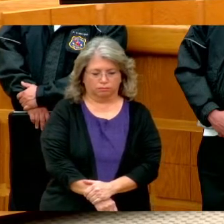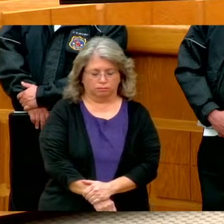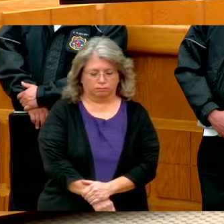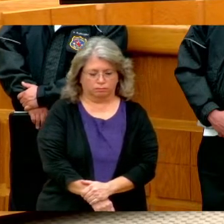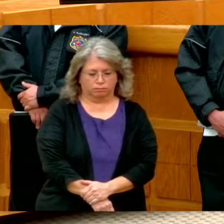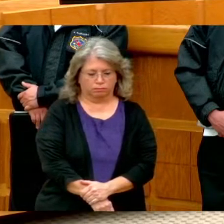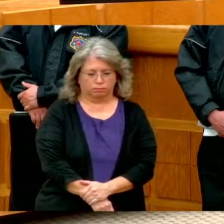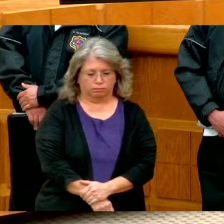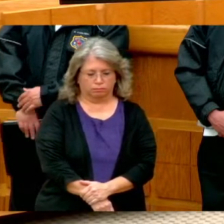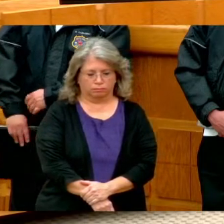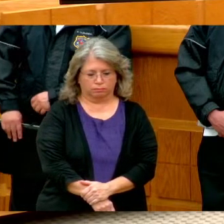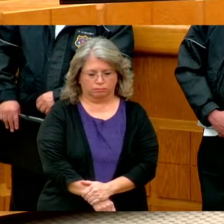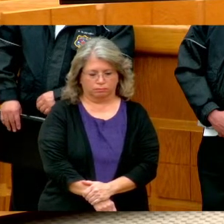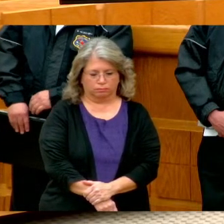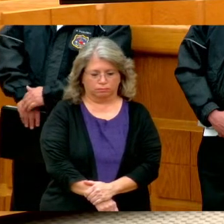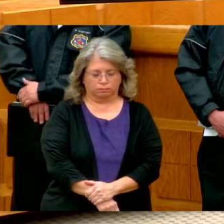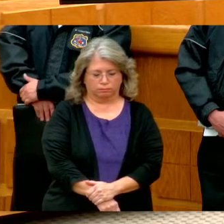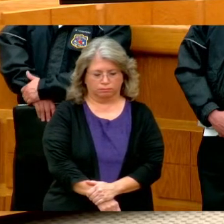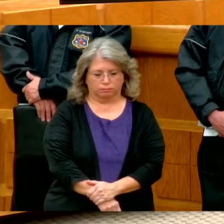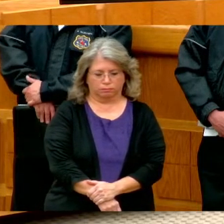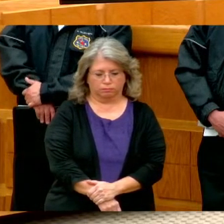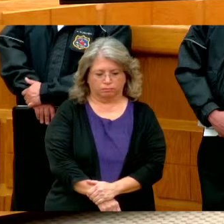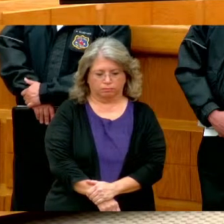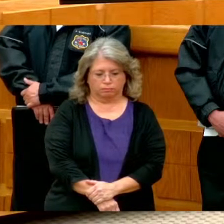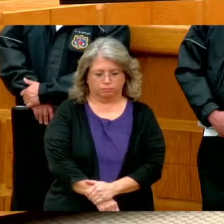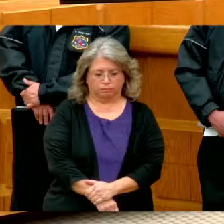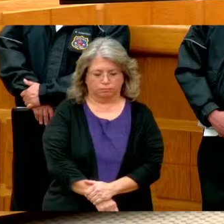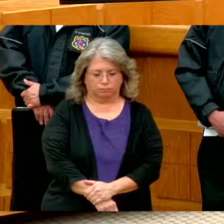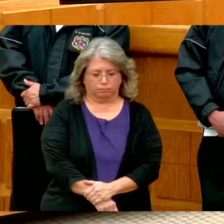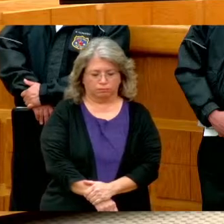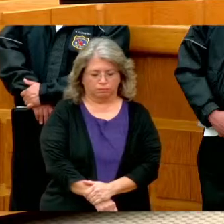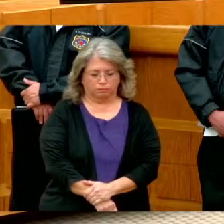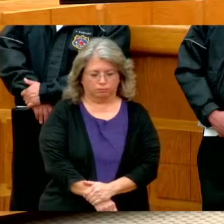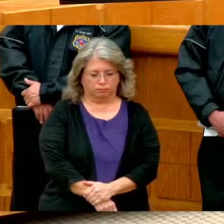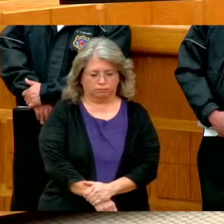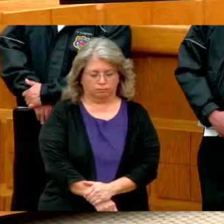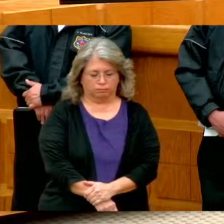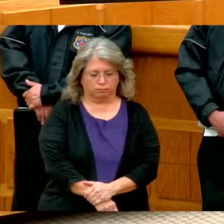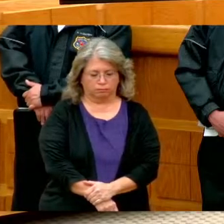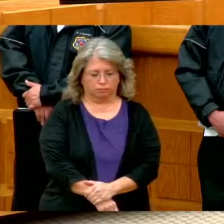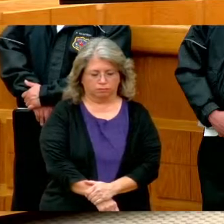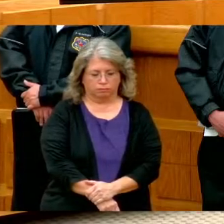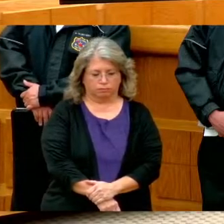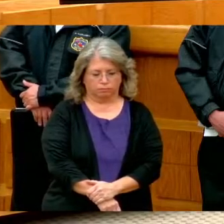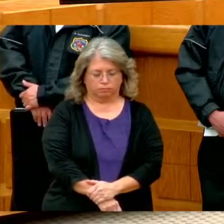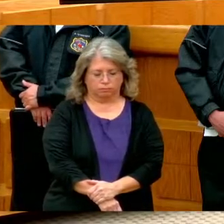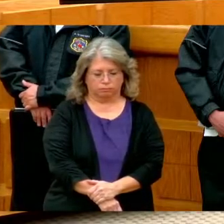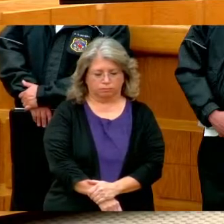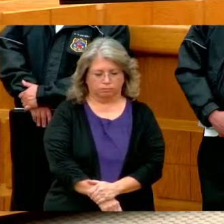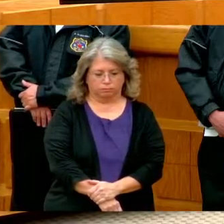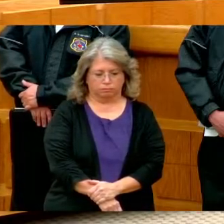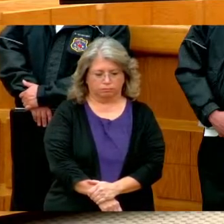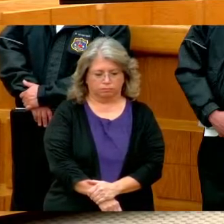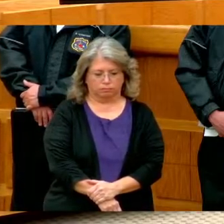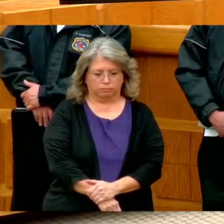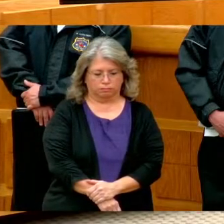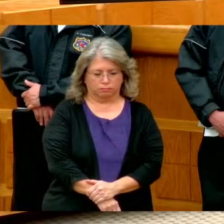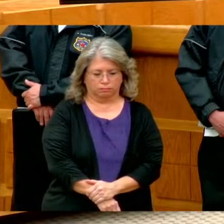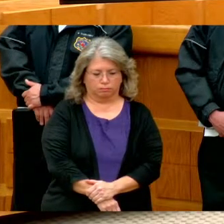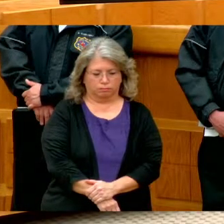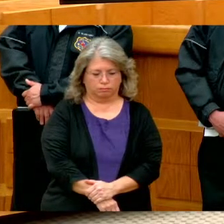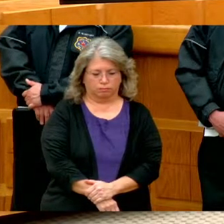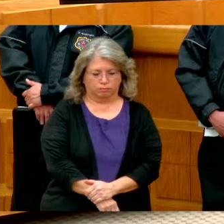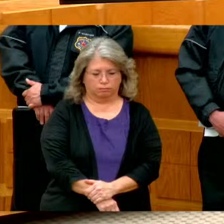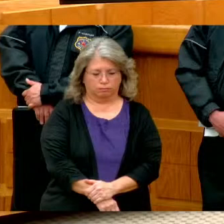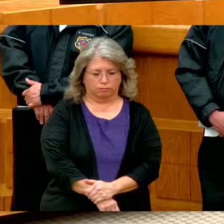espero que esta comunicación vamos a tenerlo en el web de nuecesco.com en español